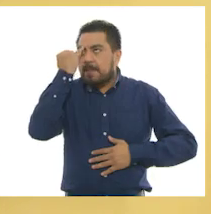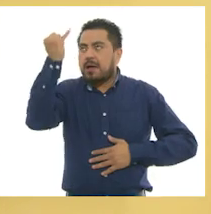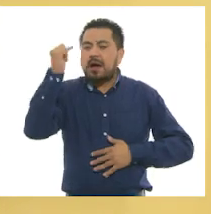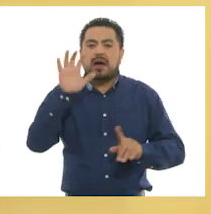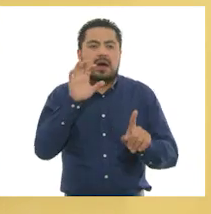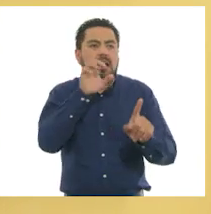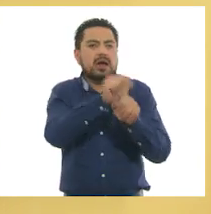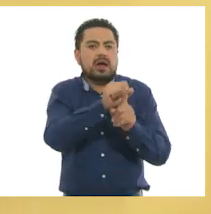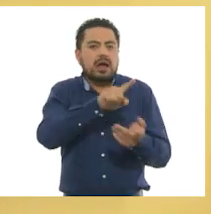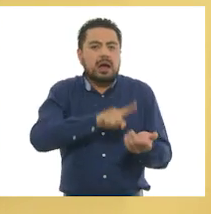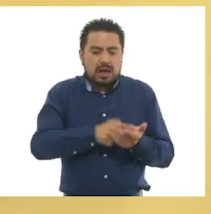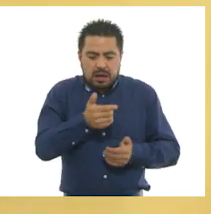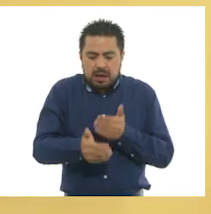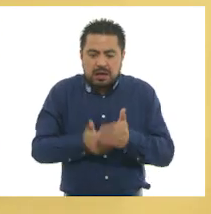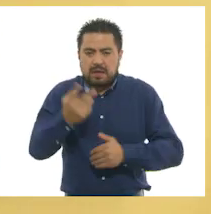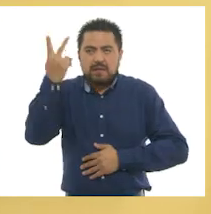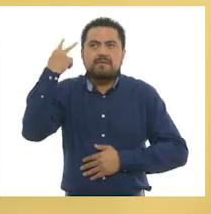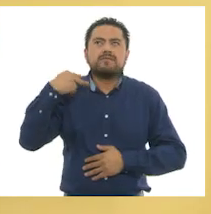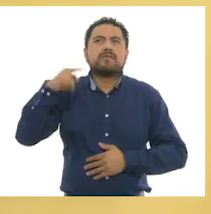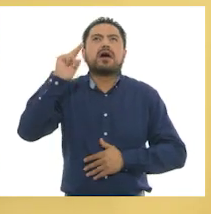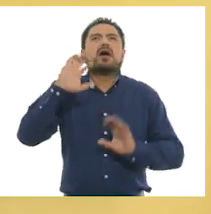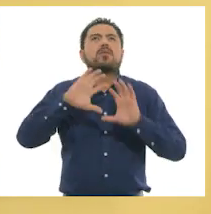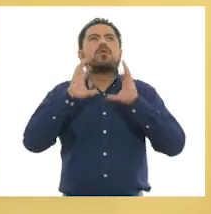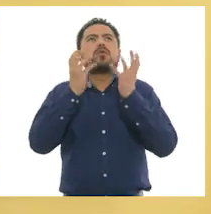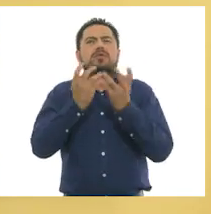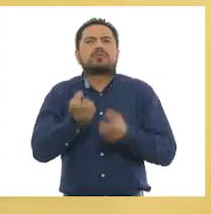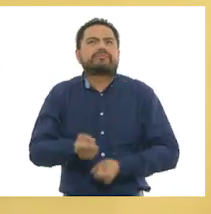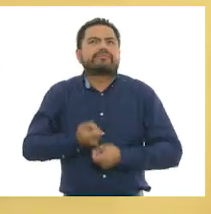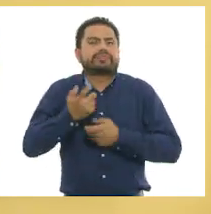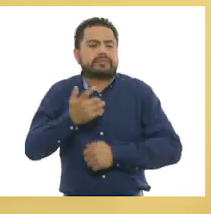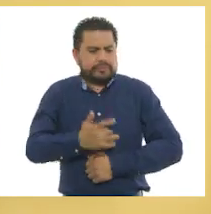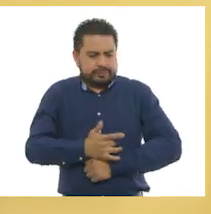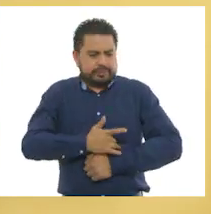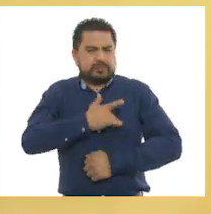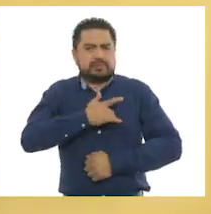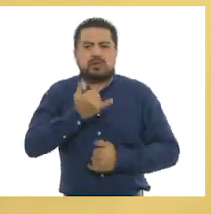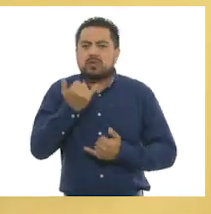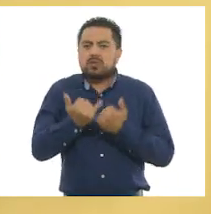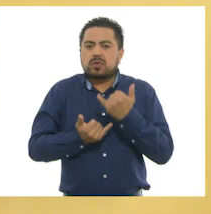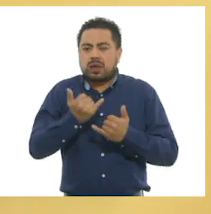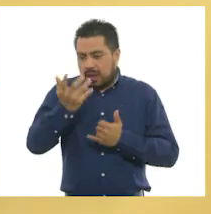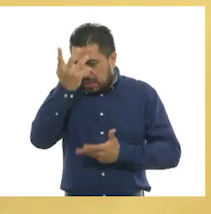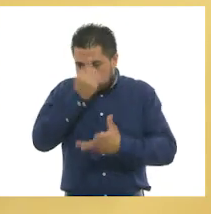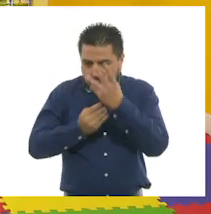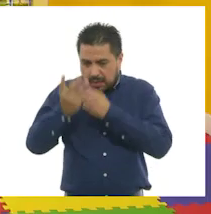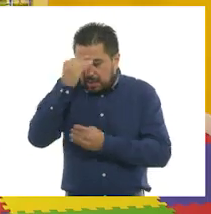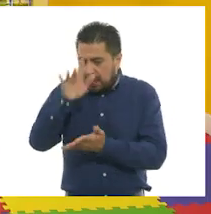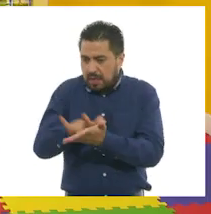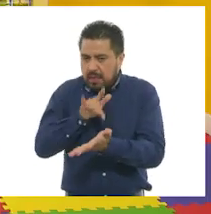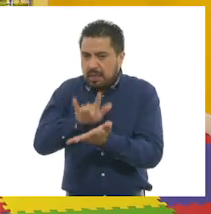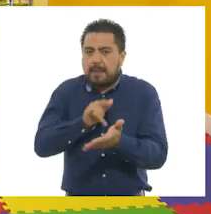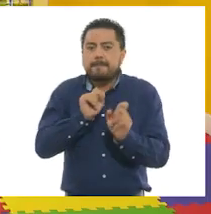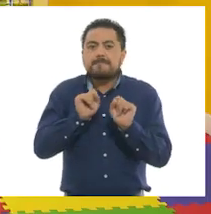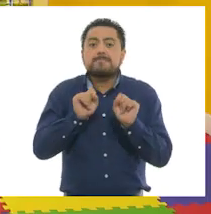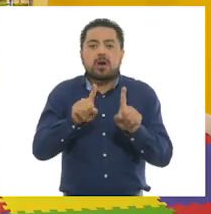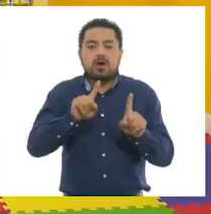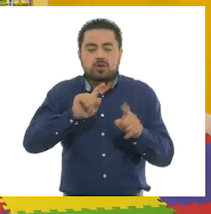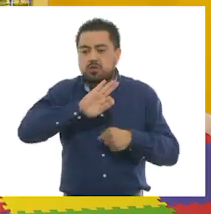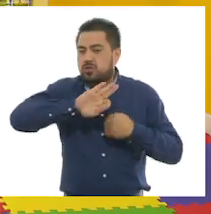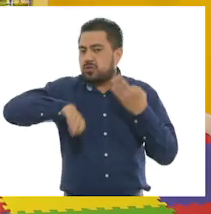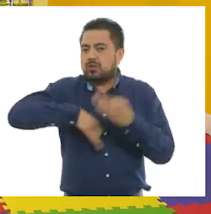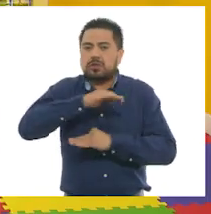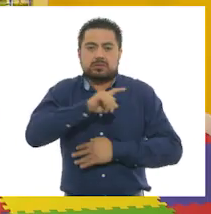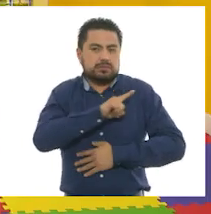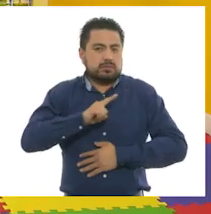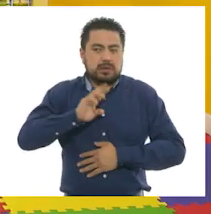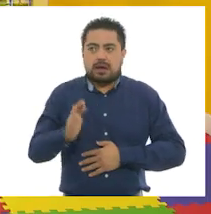atrapar momentos, viajar por el mundo, expresar sentimientos, jugar y aprender. Todas y todos